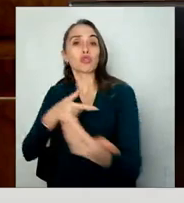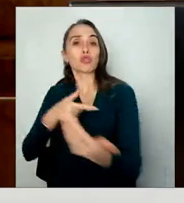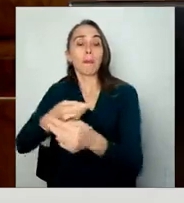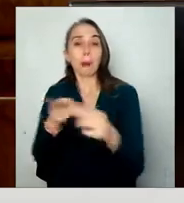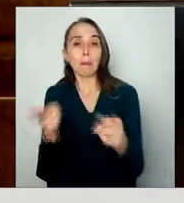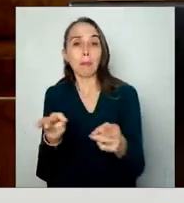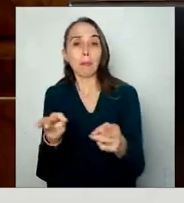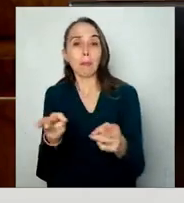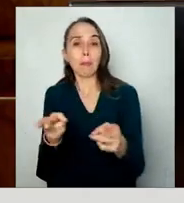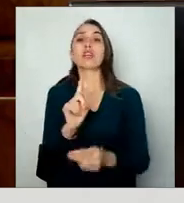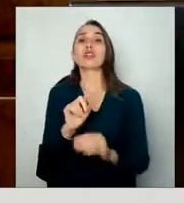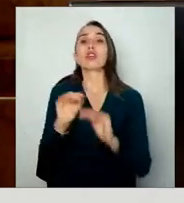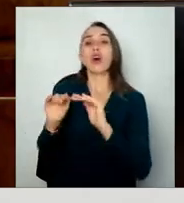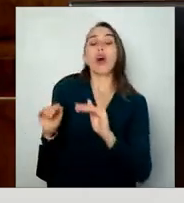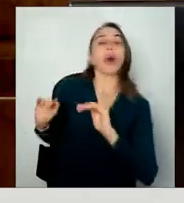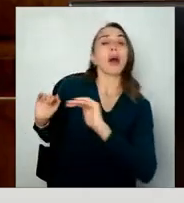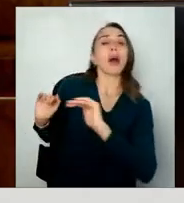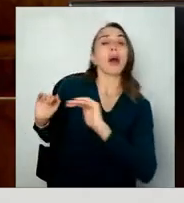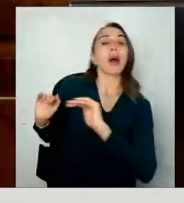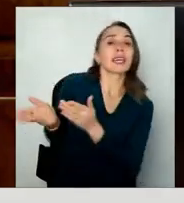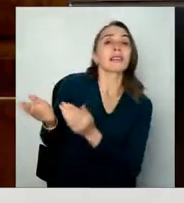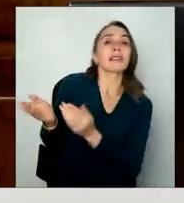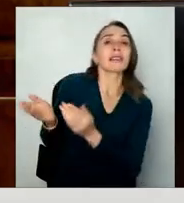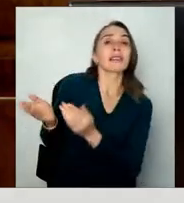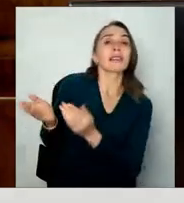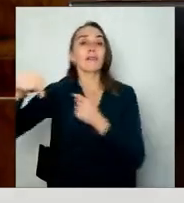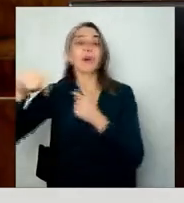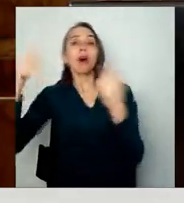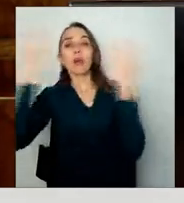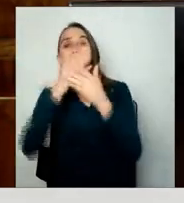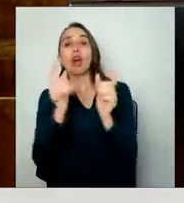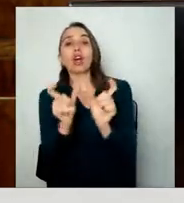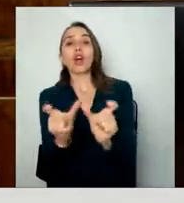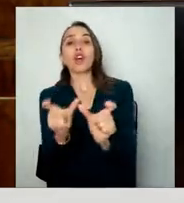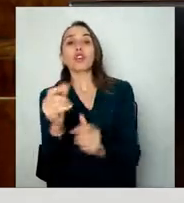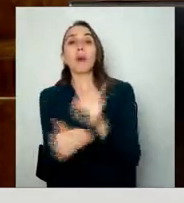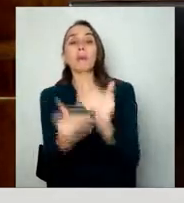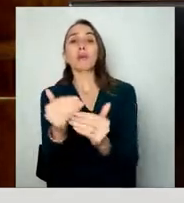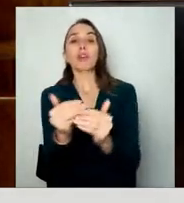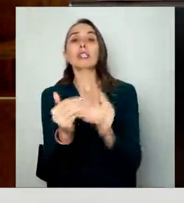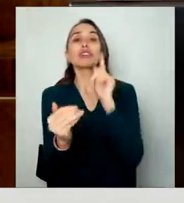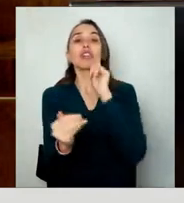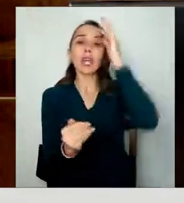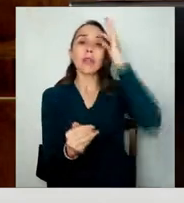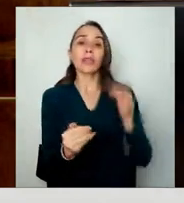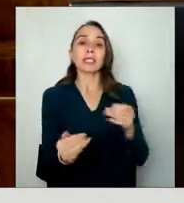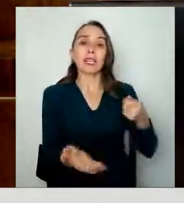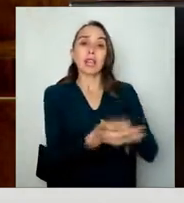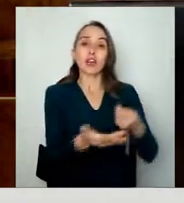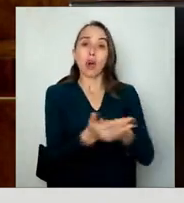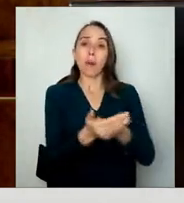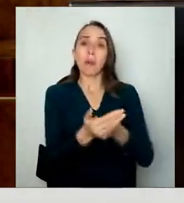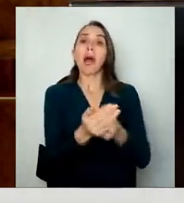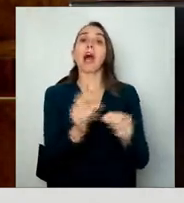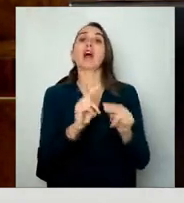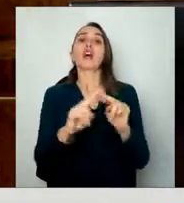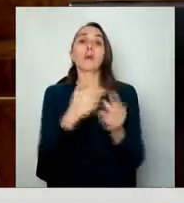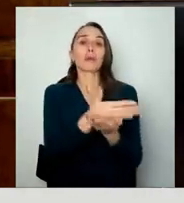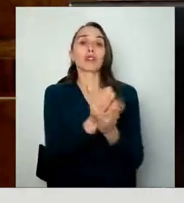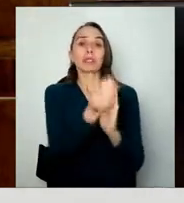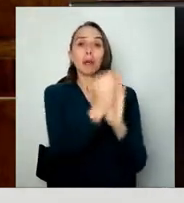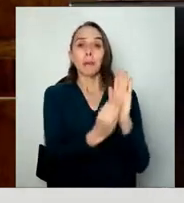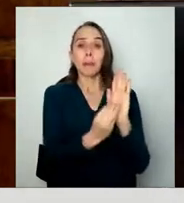incentivos ni mecanismos para el control del proceso de decisión de compra y la preparación de la contratación administrativa